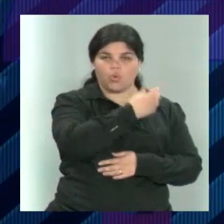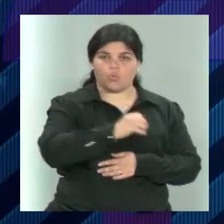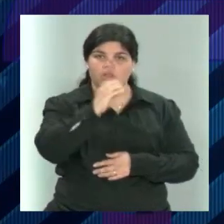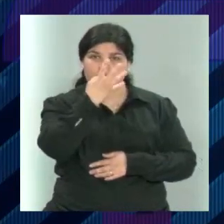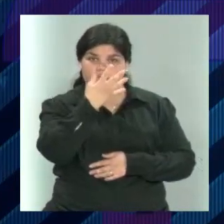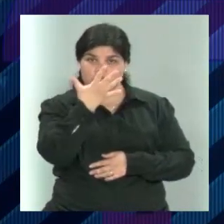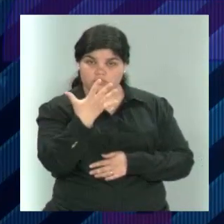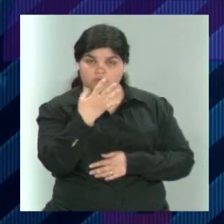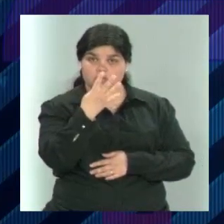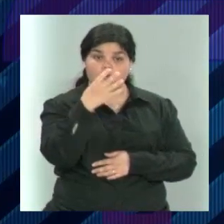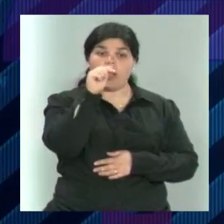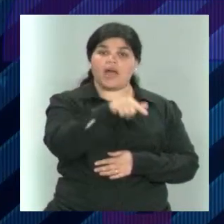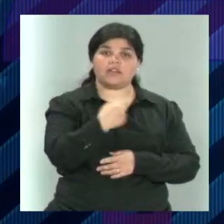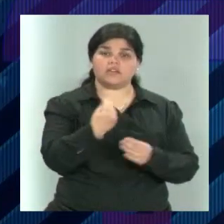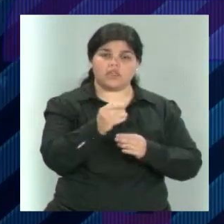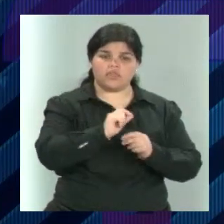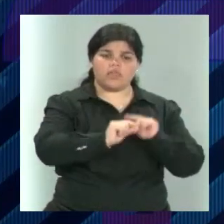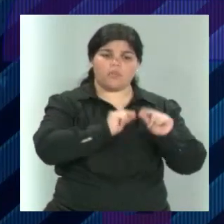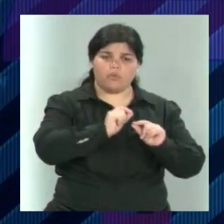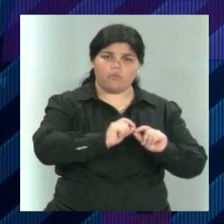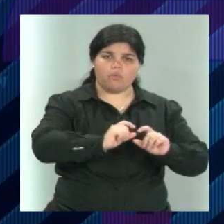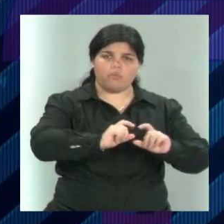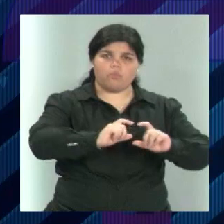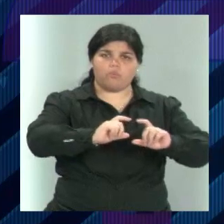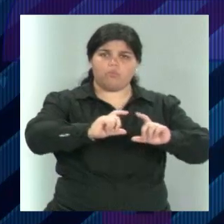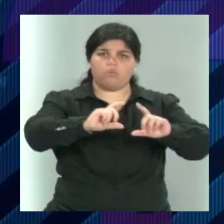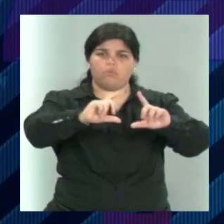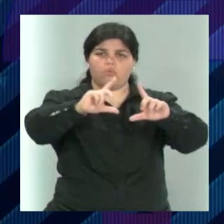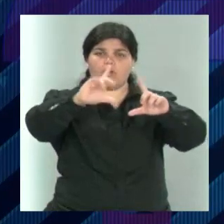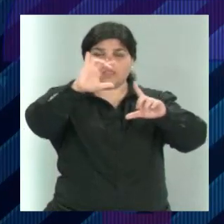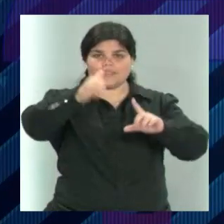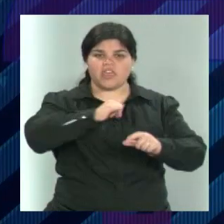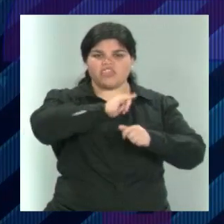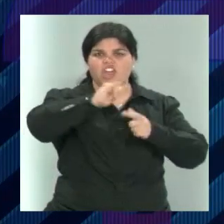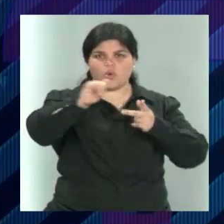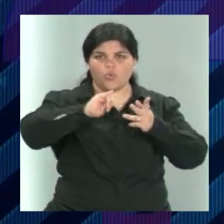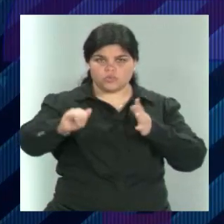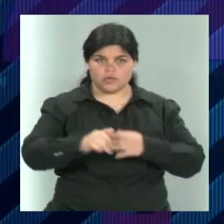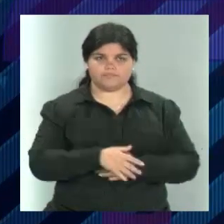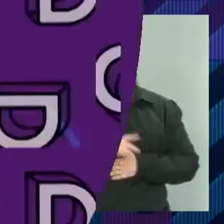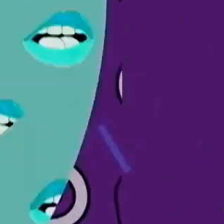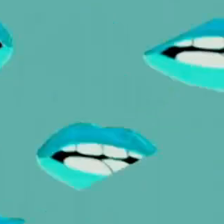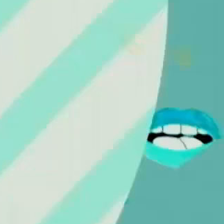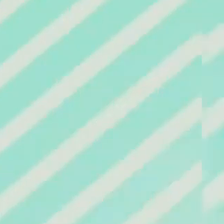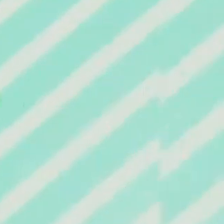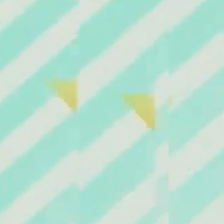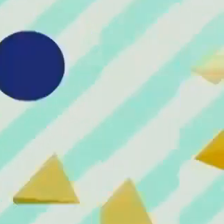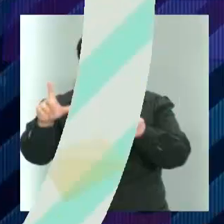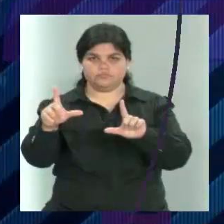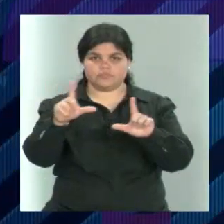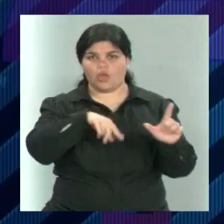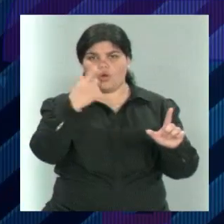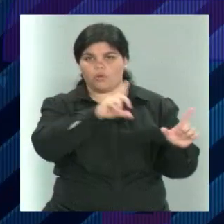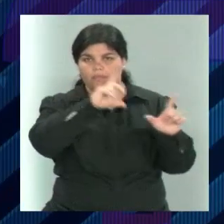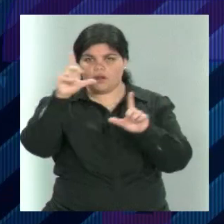un aumento que va de forma gradual, lo que tiene que ver con las denuncias. Y en la siguiente placa, en la placa 3, vamos a